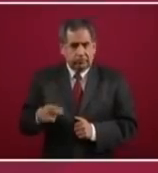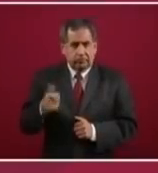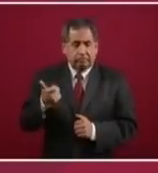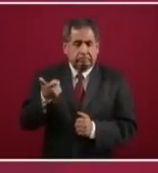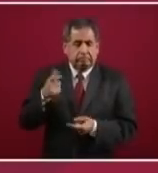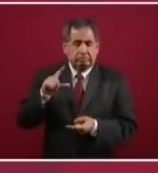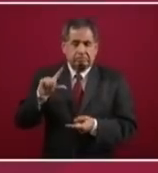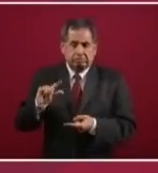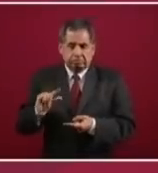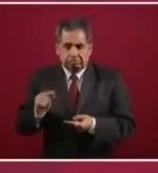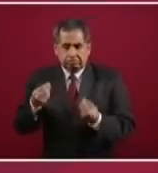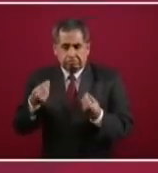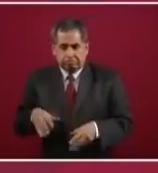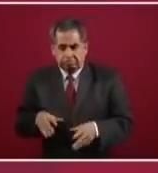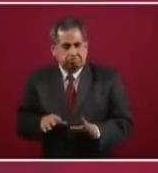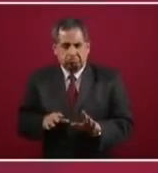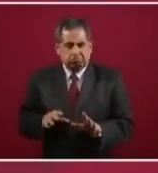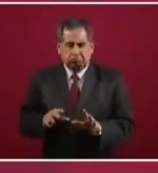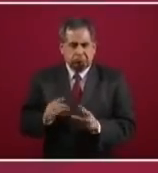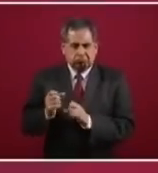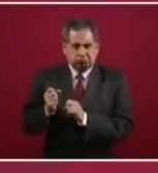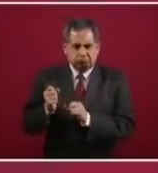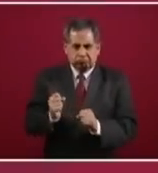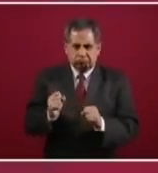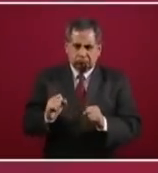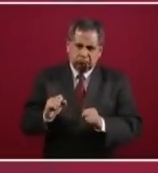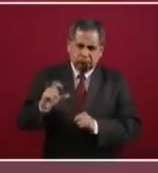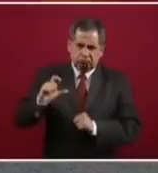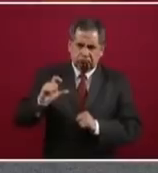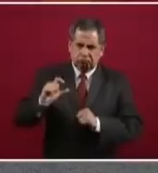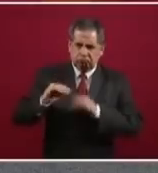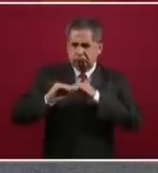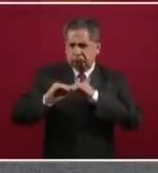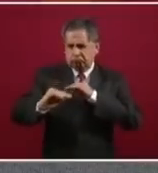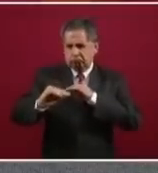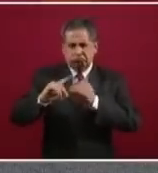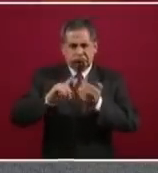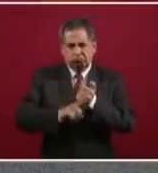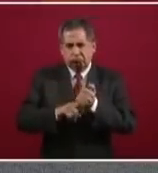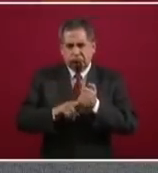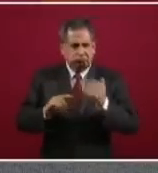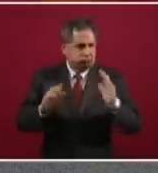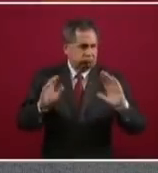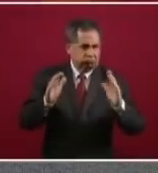deprecia, al contrario, desde las monedas